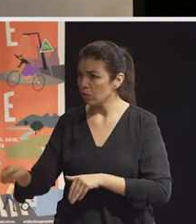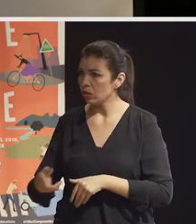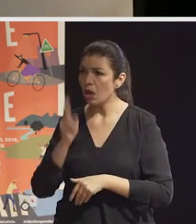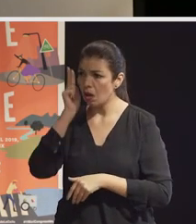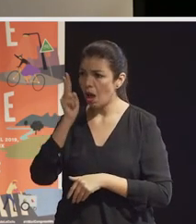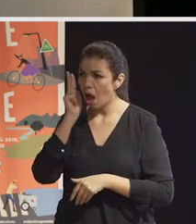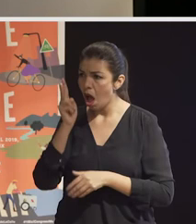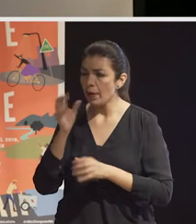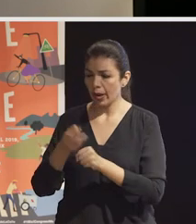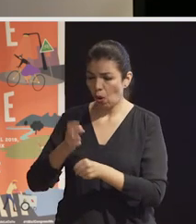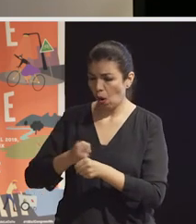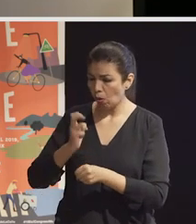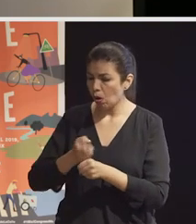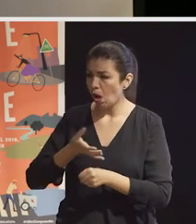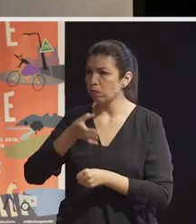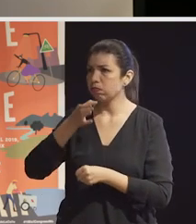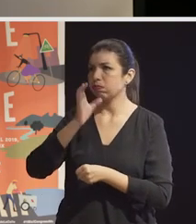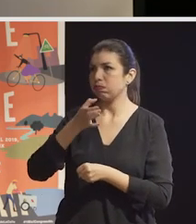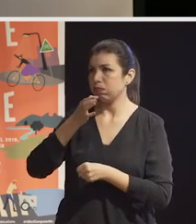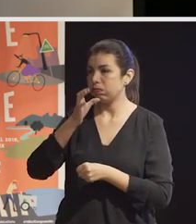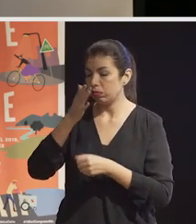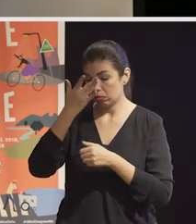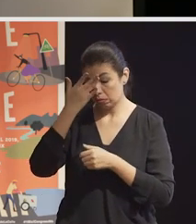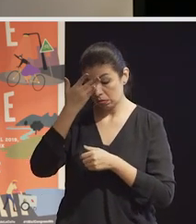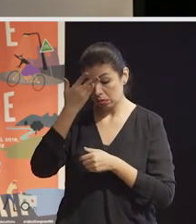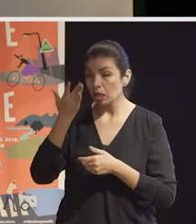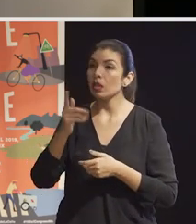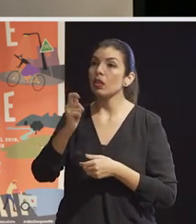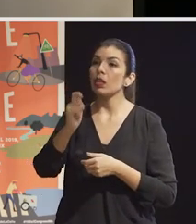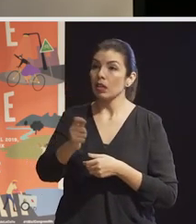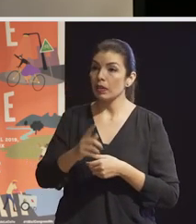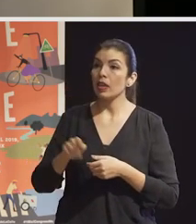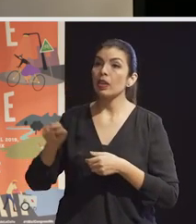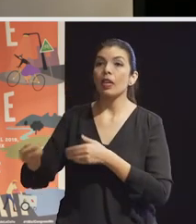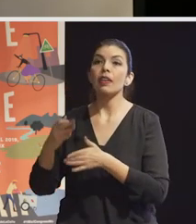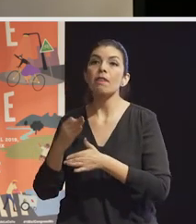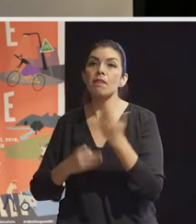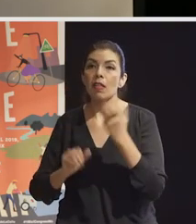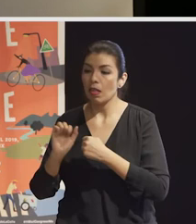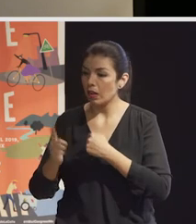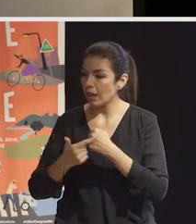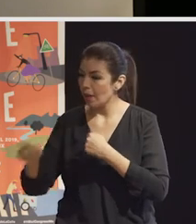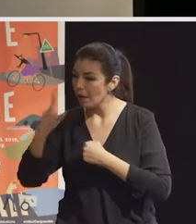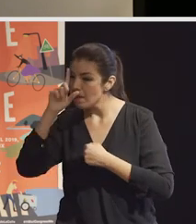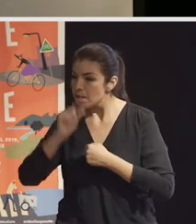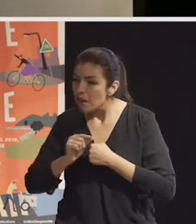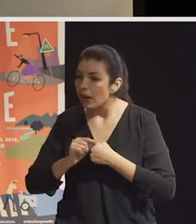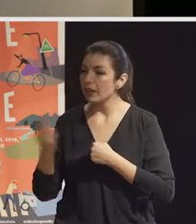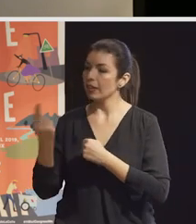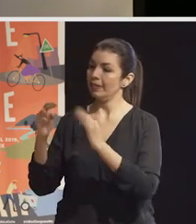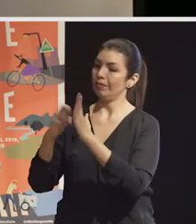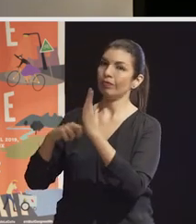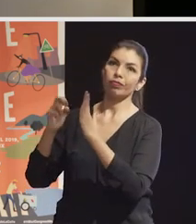nos indica algo verdad nos indica que está descompuesto que algo no funciona y eso es a lo que yo quería